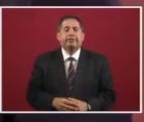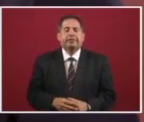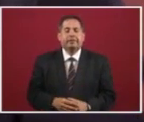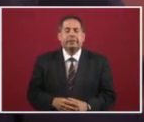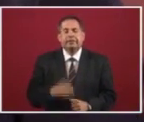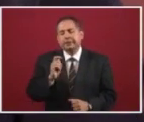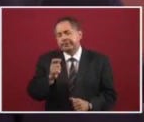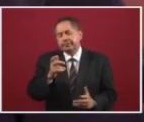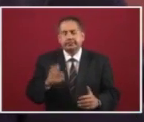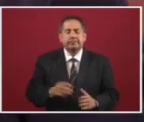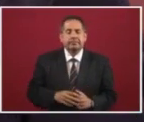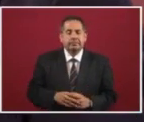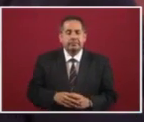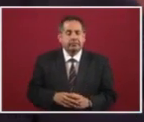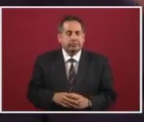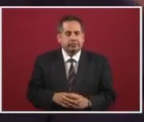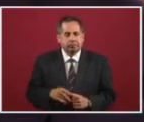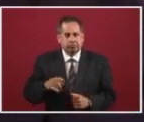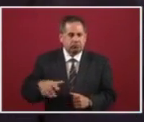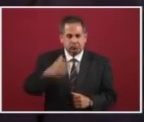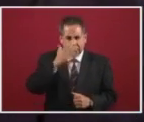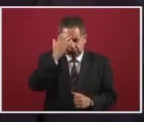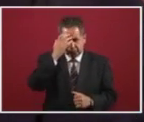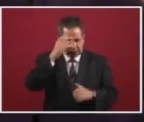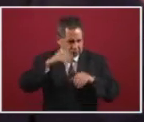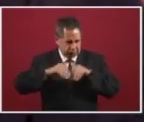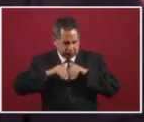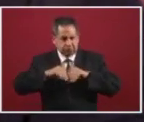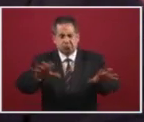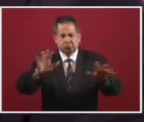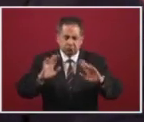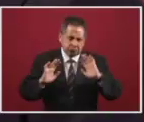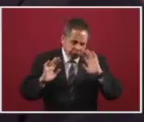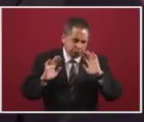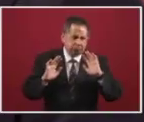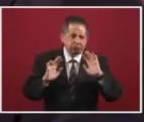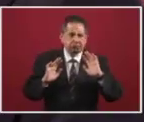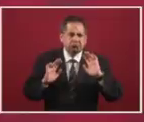que se conozca o que se